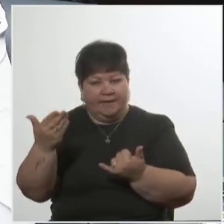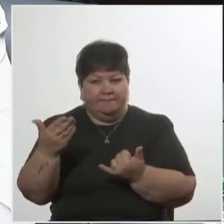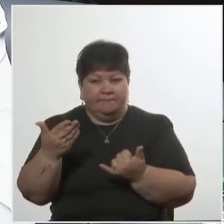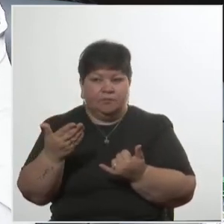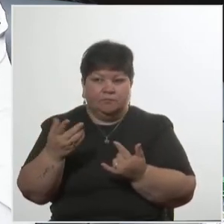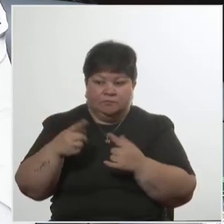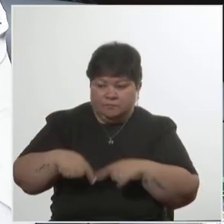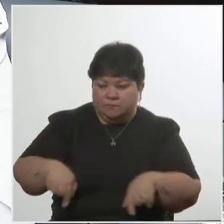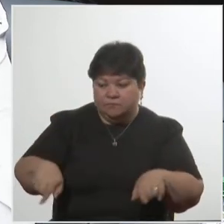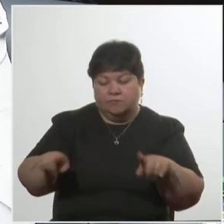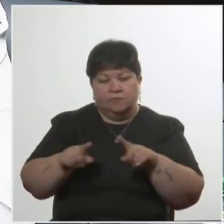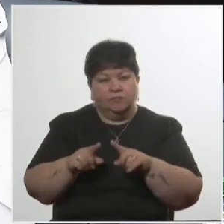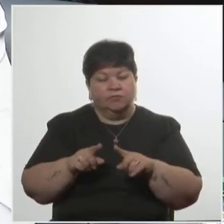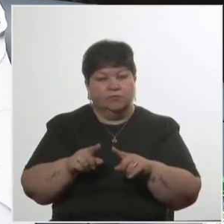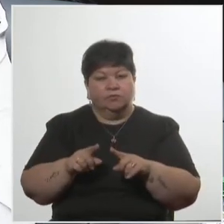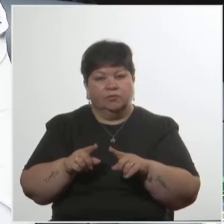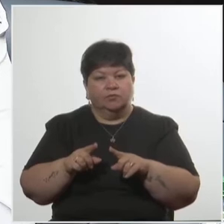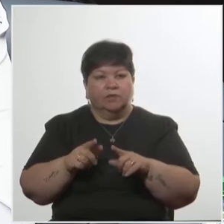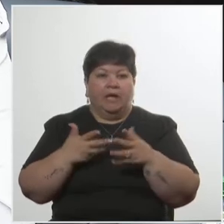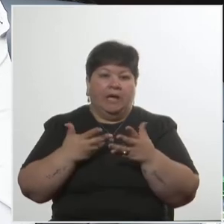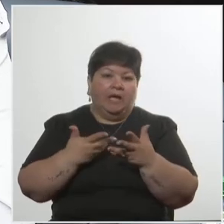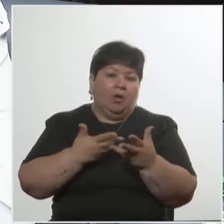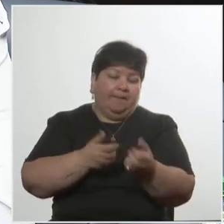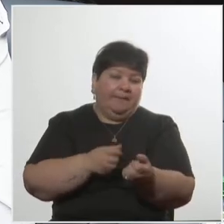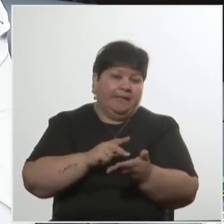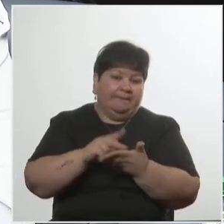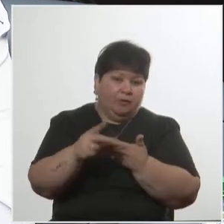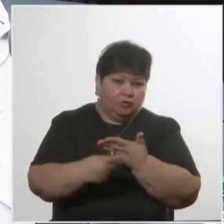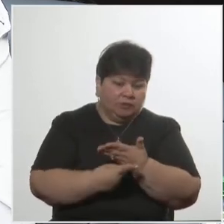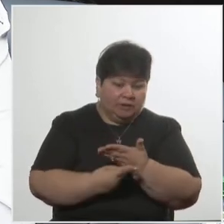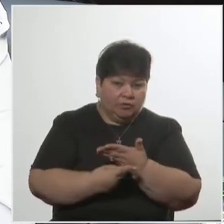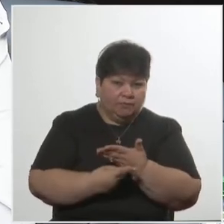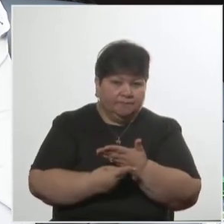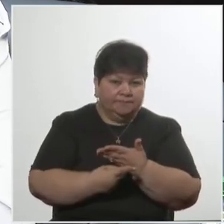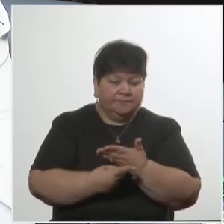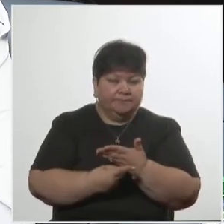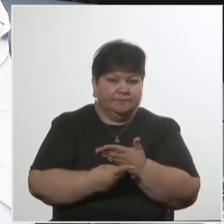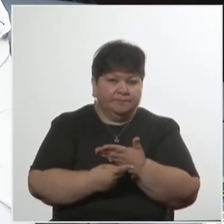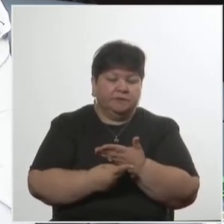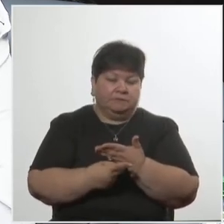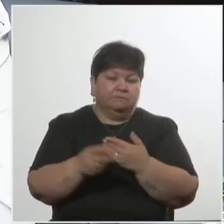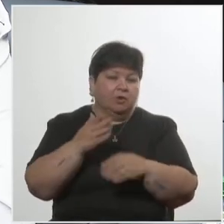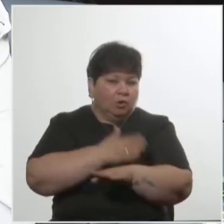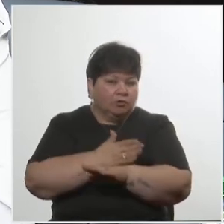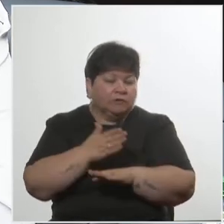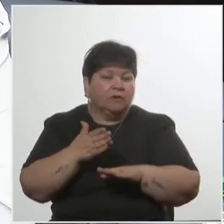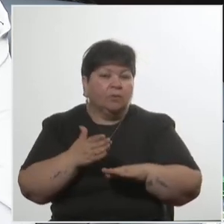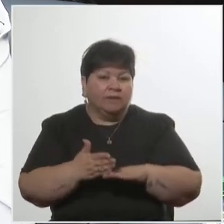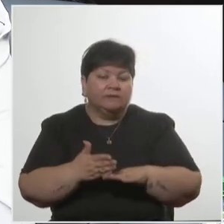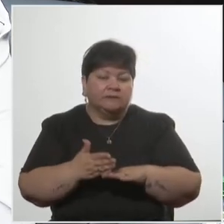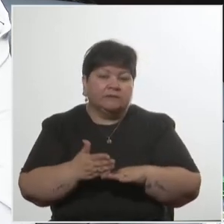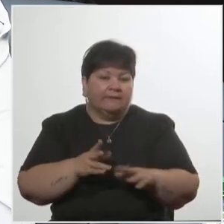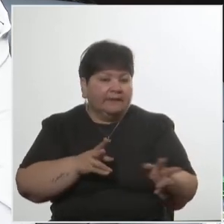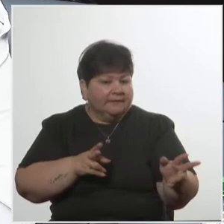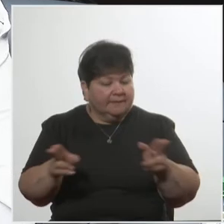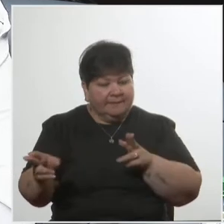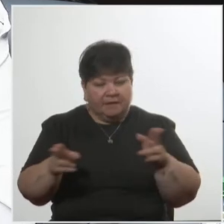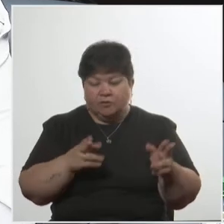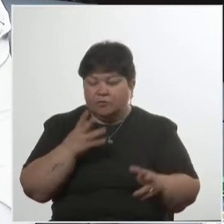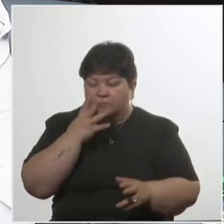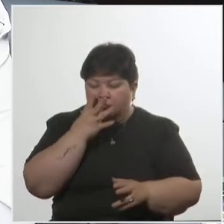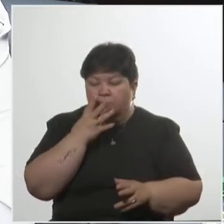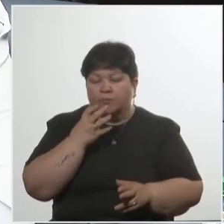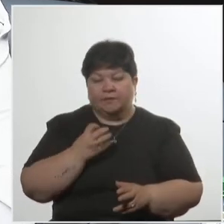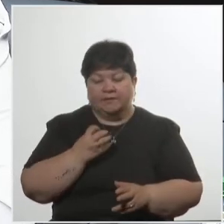dispuestos acompañar un proyecto que repare las consecuencias de ese triste periodo que vivió en nuestro